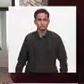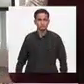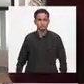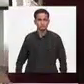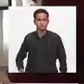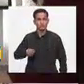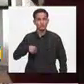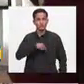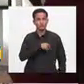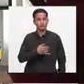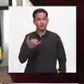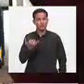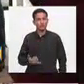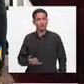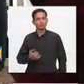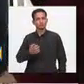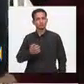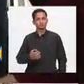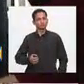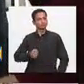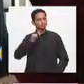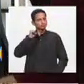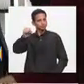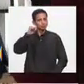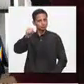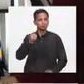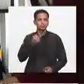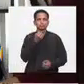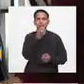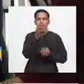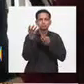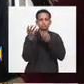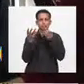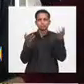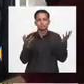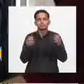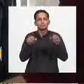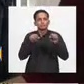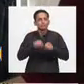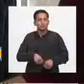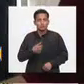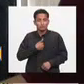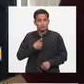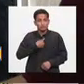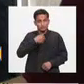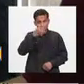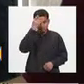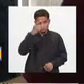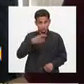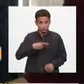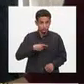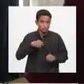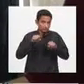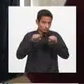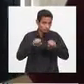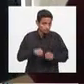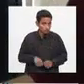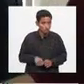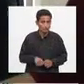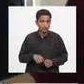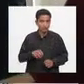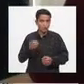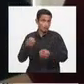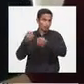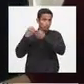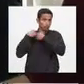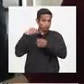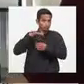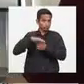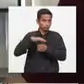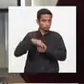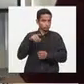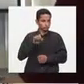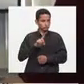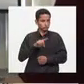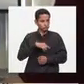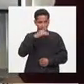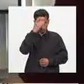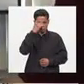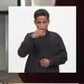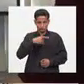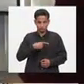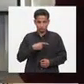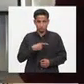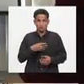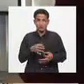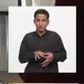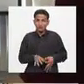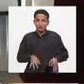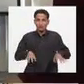nos parece que estamos teniendo voz y voto en estas elecciones que para nosotros es facultativo eh pero estamos siendo tomados en cuenta y eso es muy importante